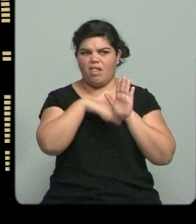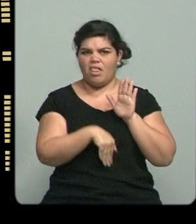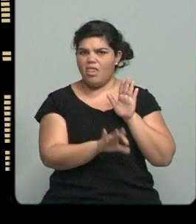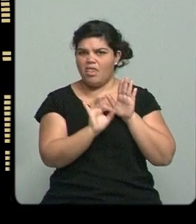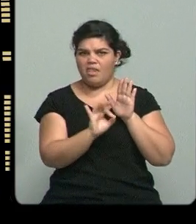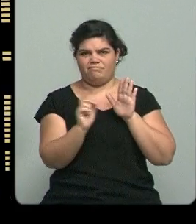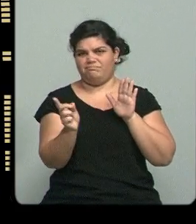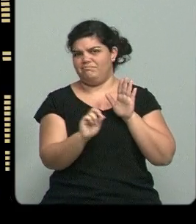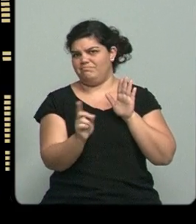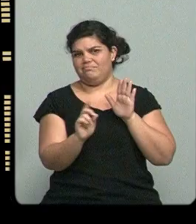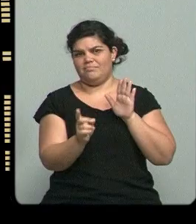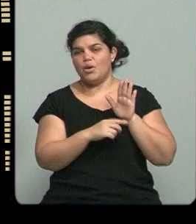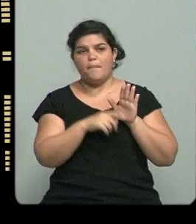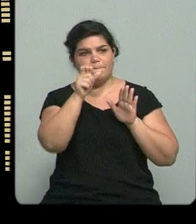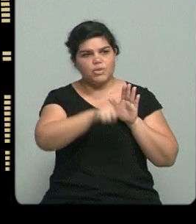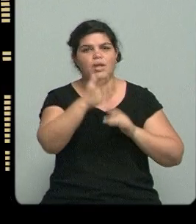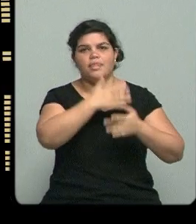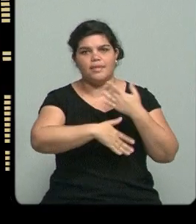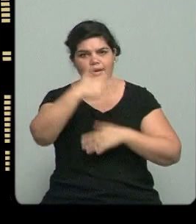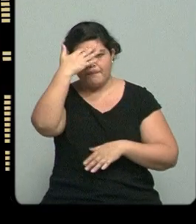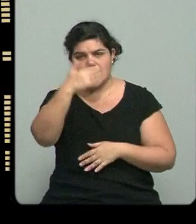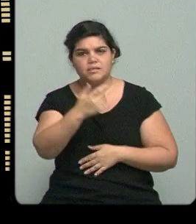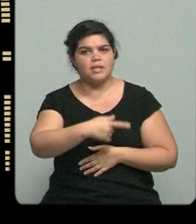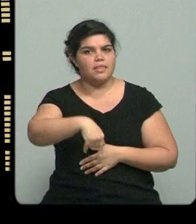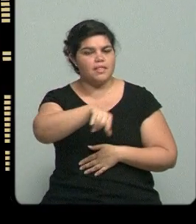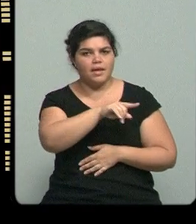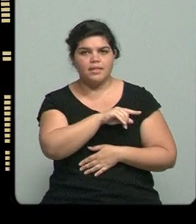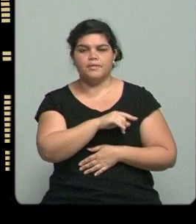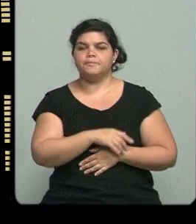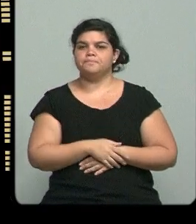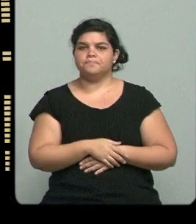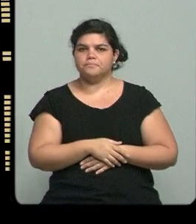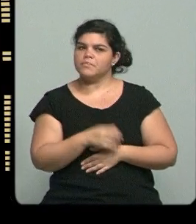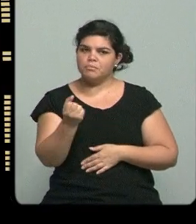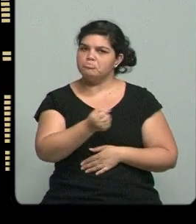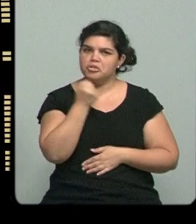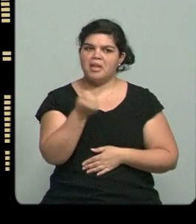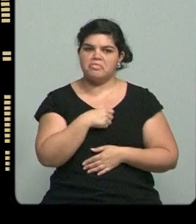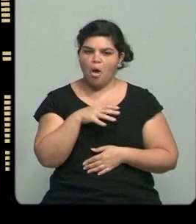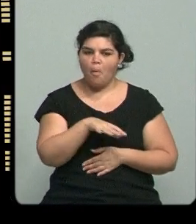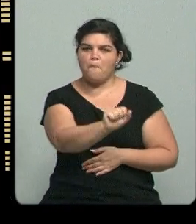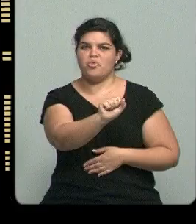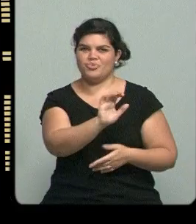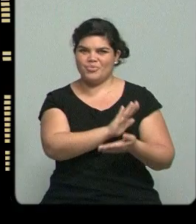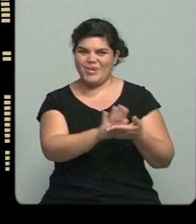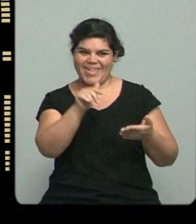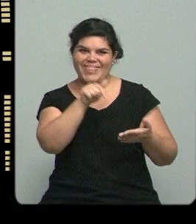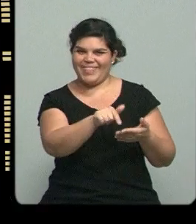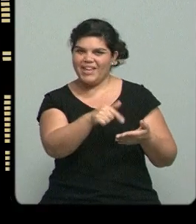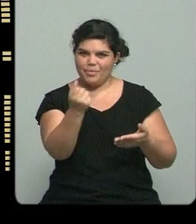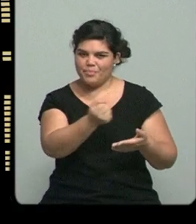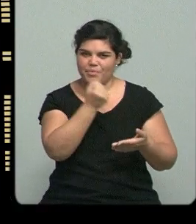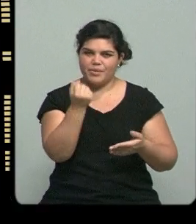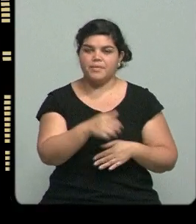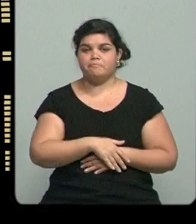plenitud y bueno, y a las personas con discapacidad intelectual sin duda les hace muy bien tener esa chance, ¿no? Sí, por supuesto,